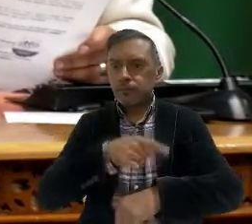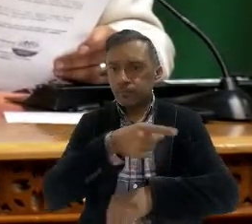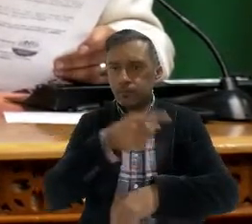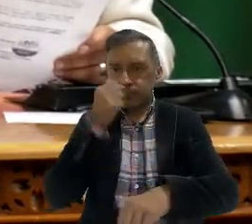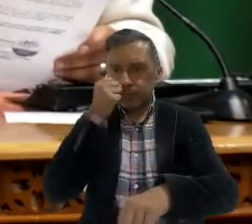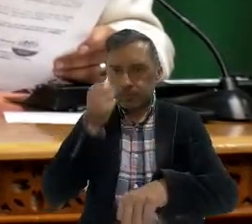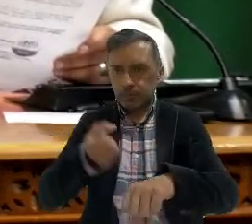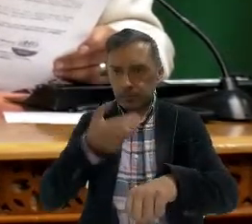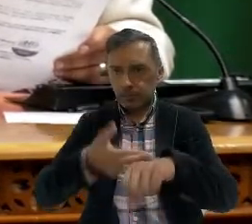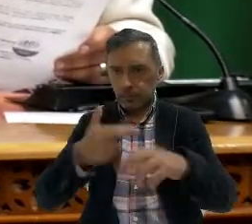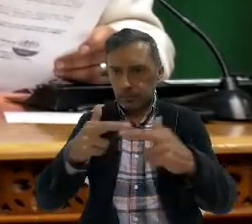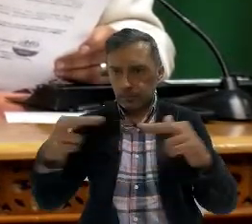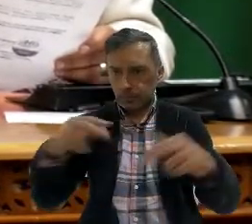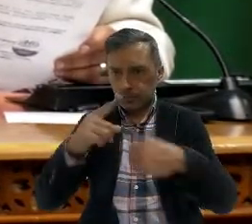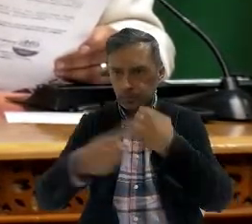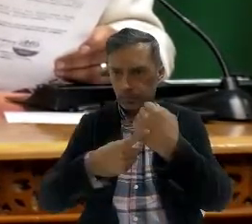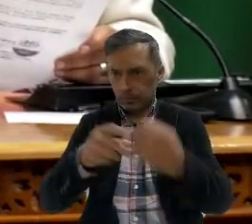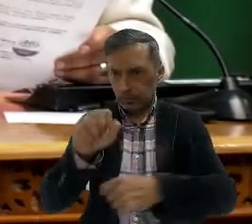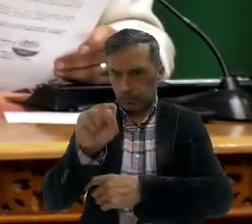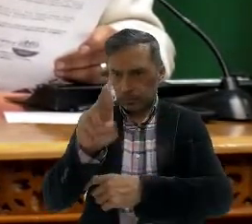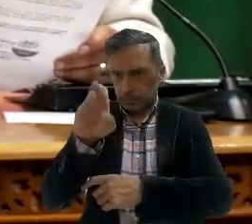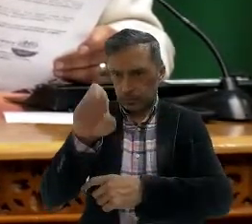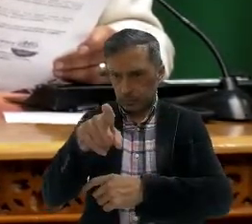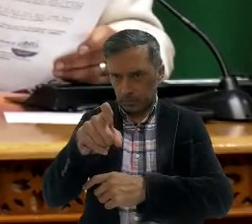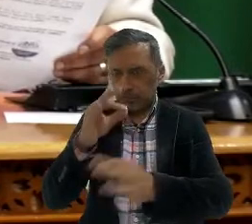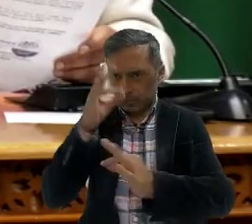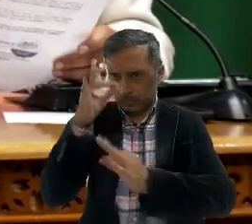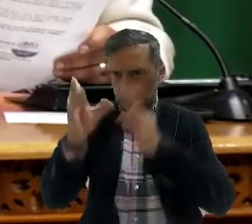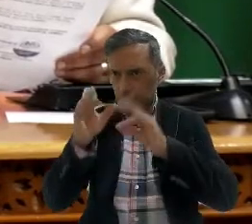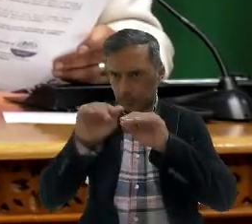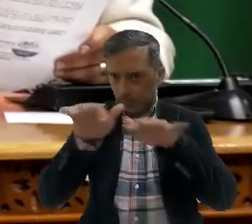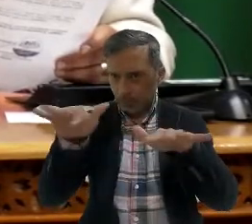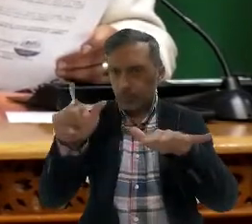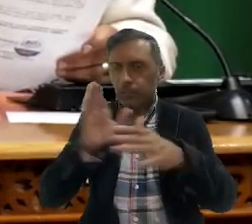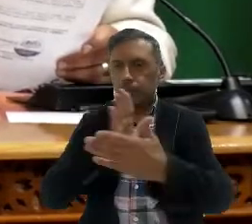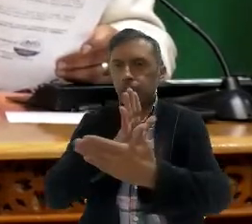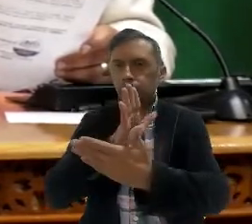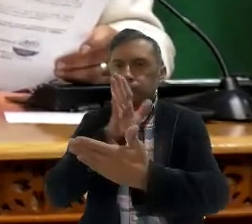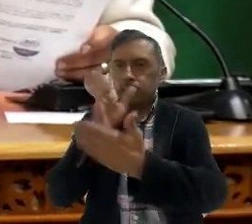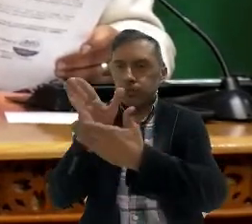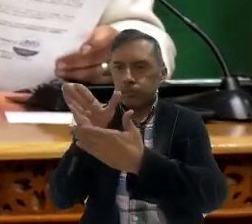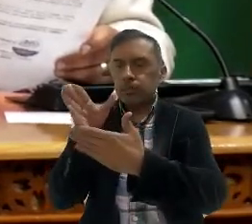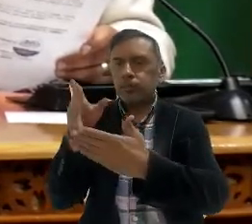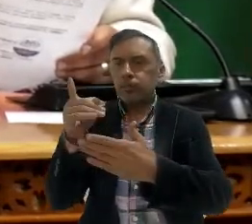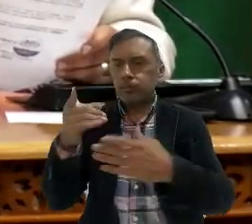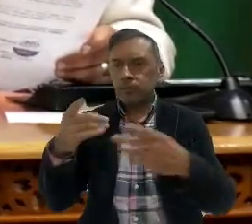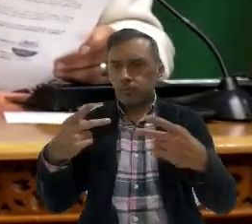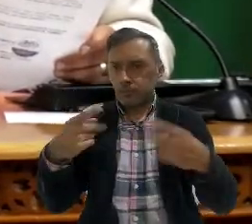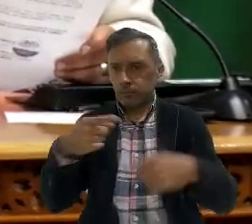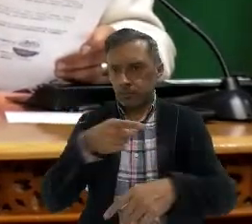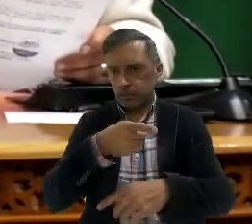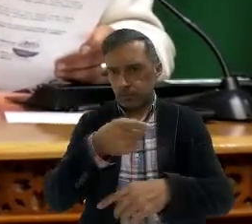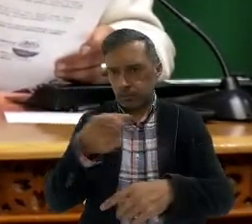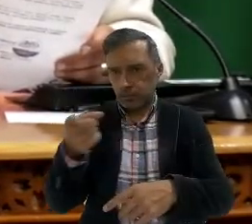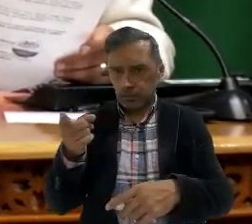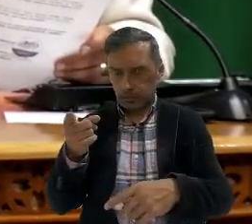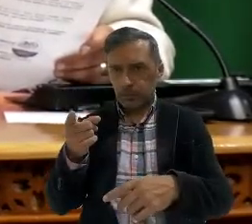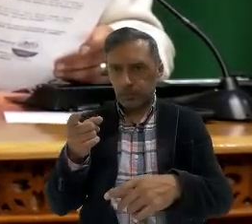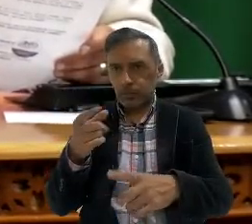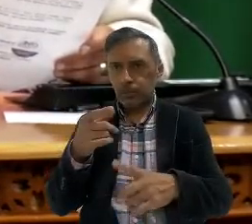Exteriores y tiene como objeto generar espacios en los que los diversos actores relevantes del